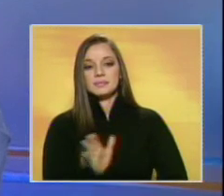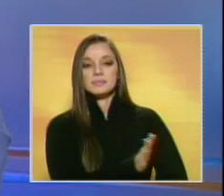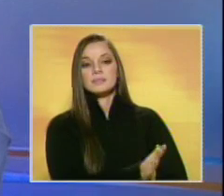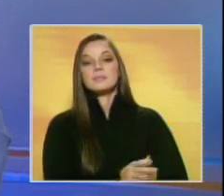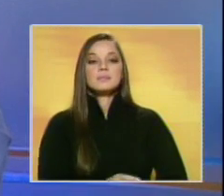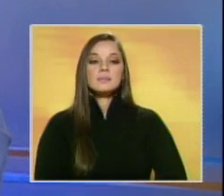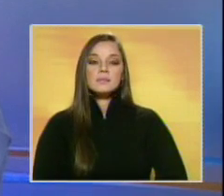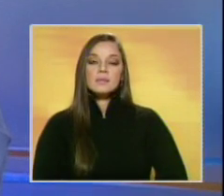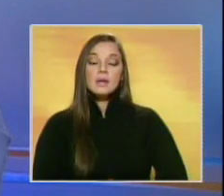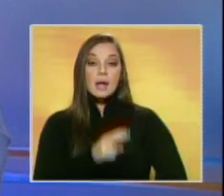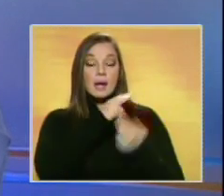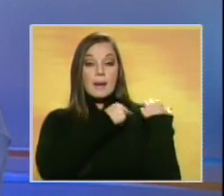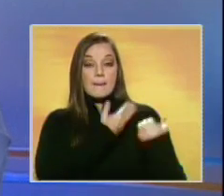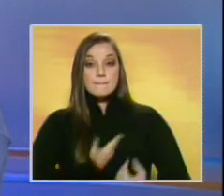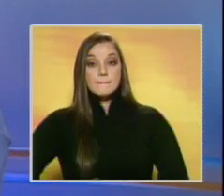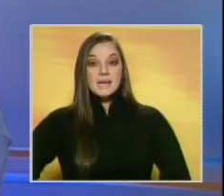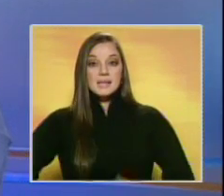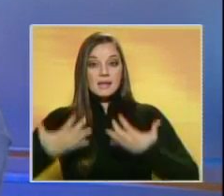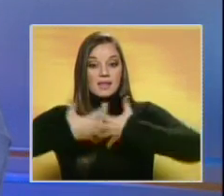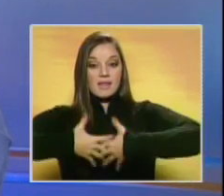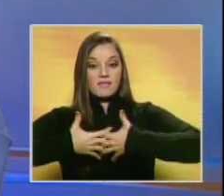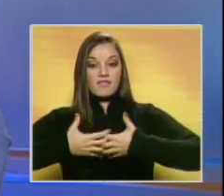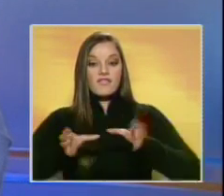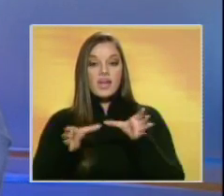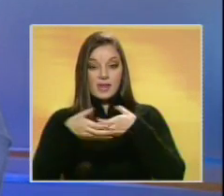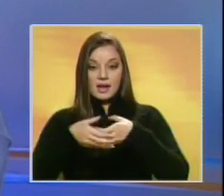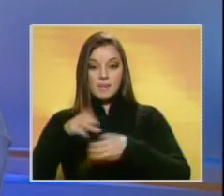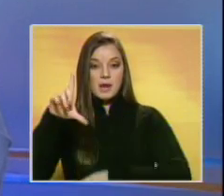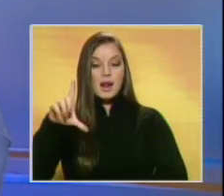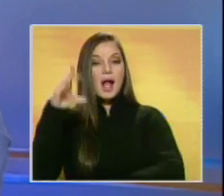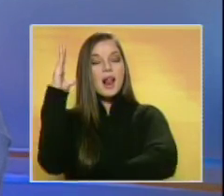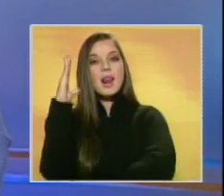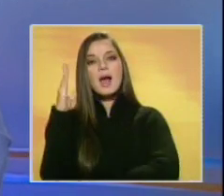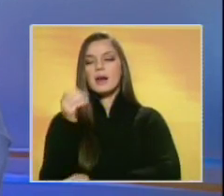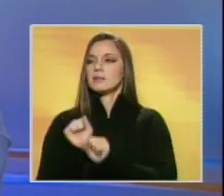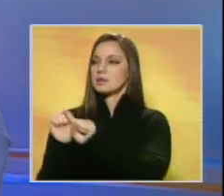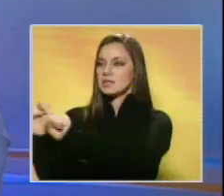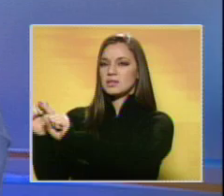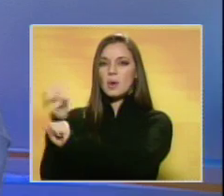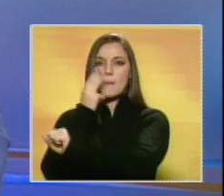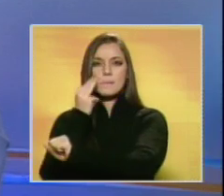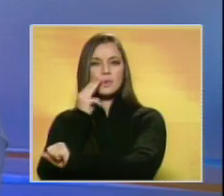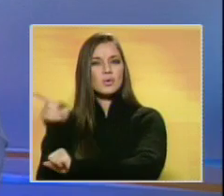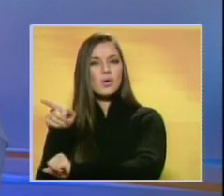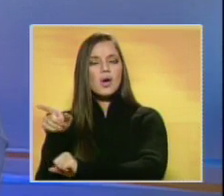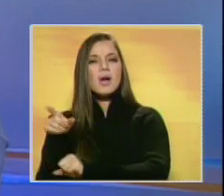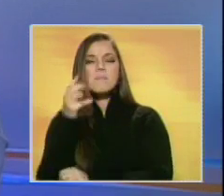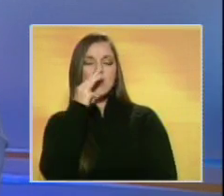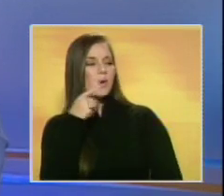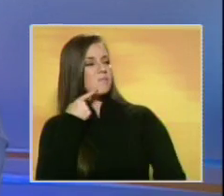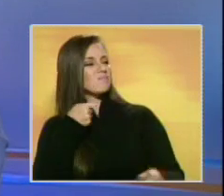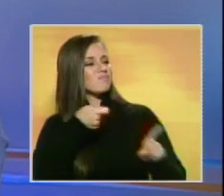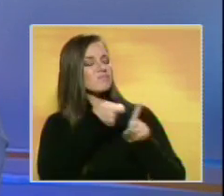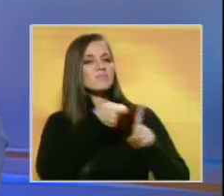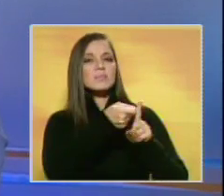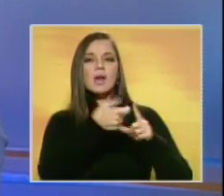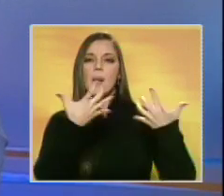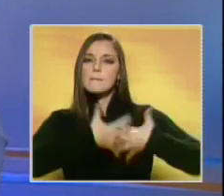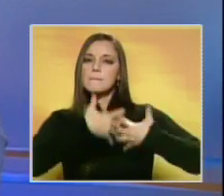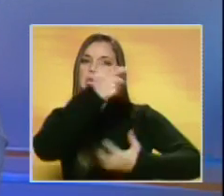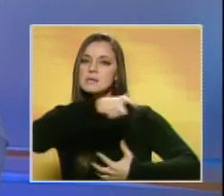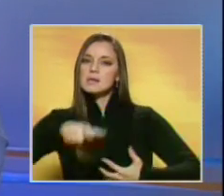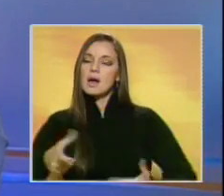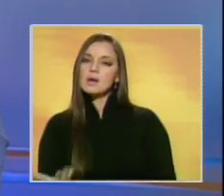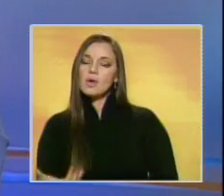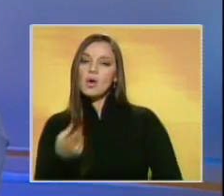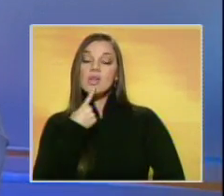Alberto Gámez, presidente de Fedecámaras Lara, rechazó las amenazas del presidente Maduro hacia los empresarios. Advirtió que actualmente